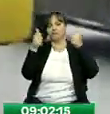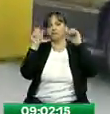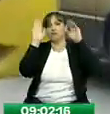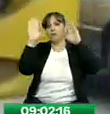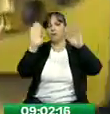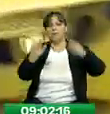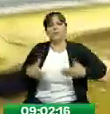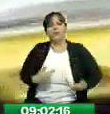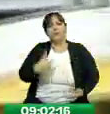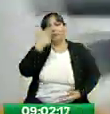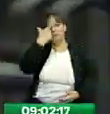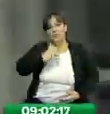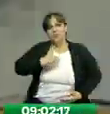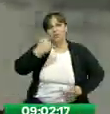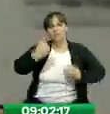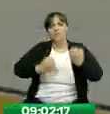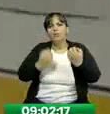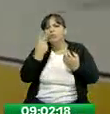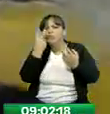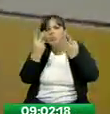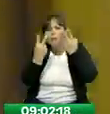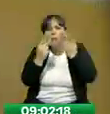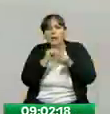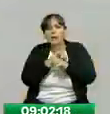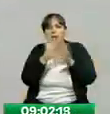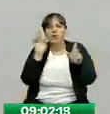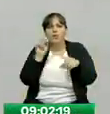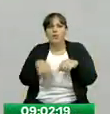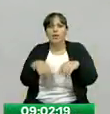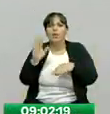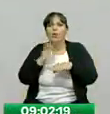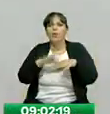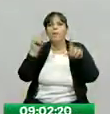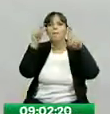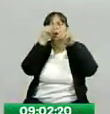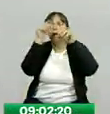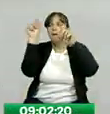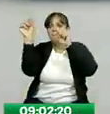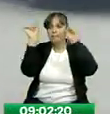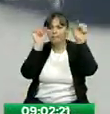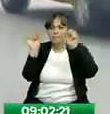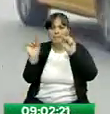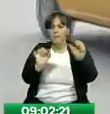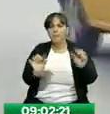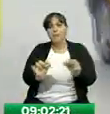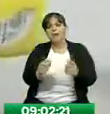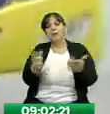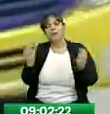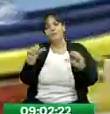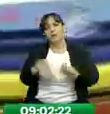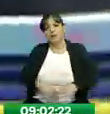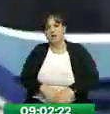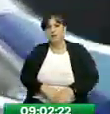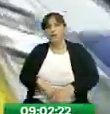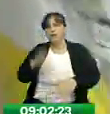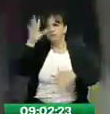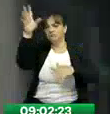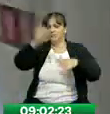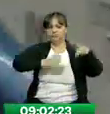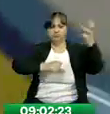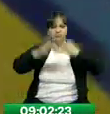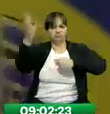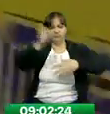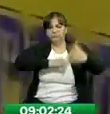aquello se retiró alrededor de 100 adhesivos realmente que de los buses